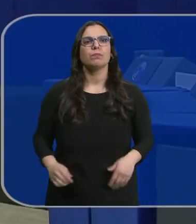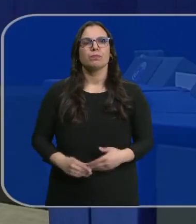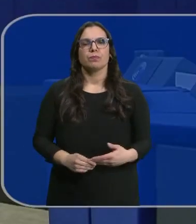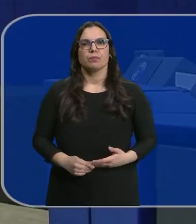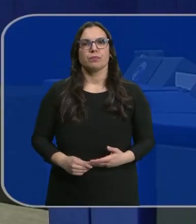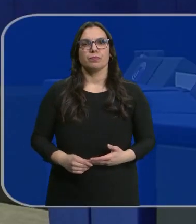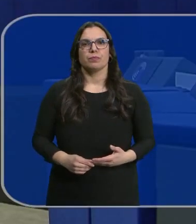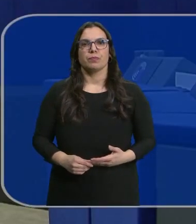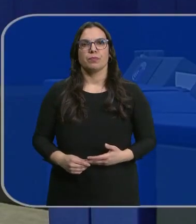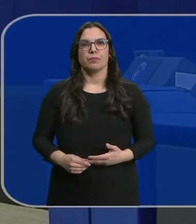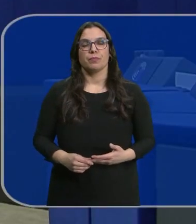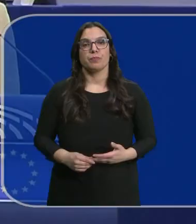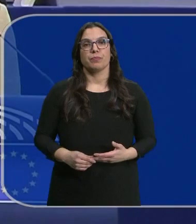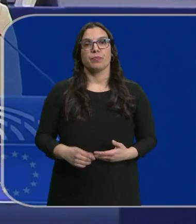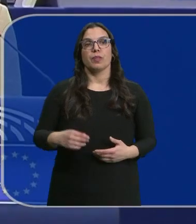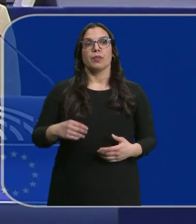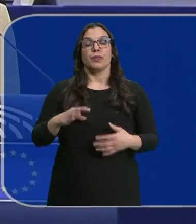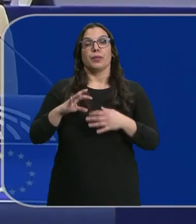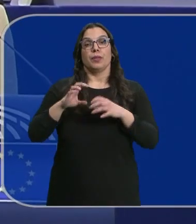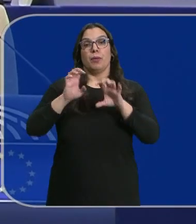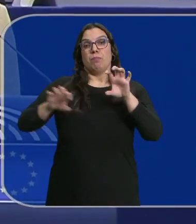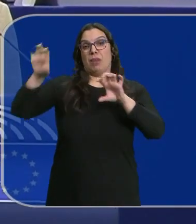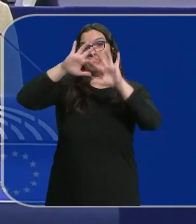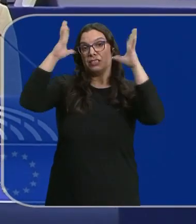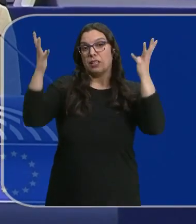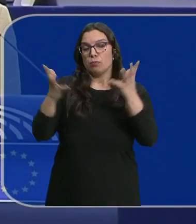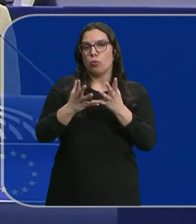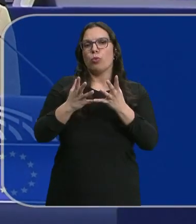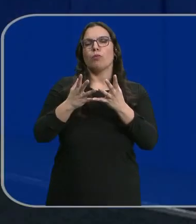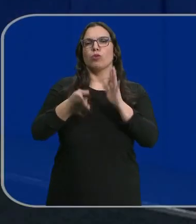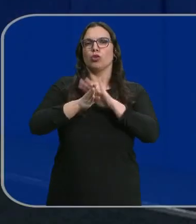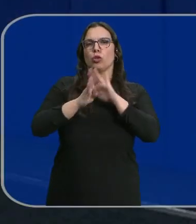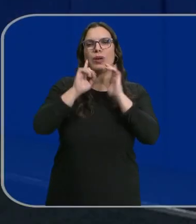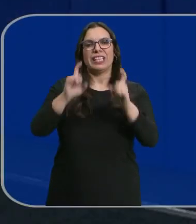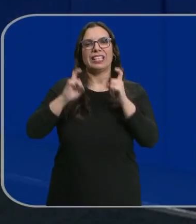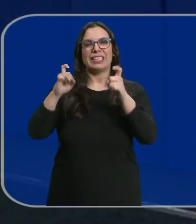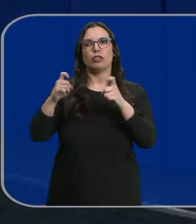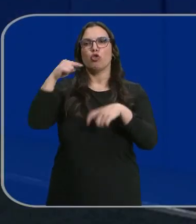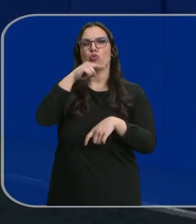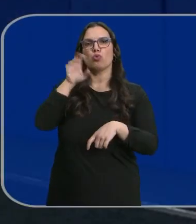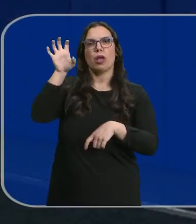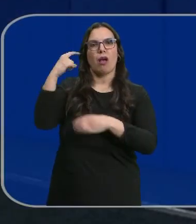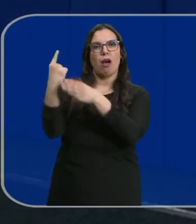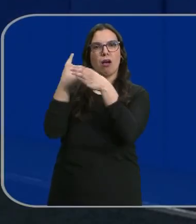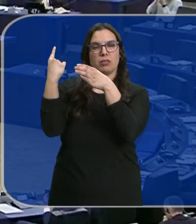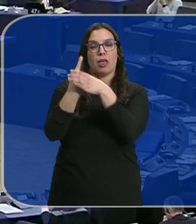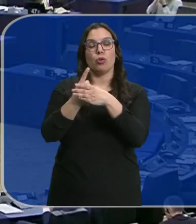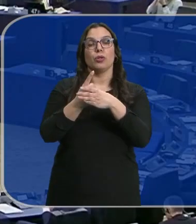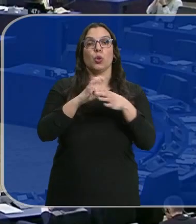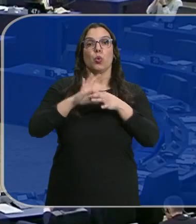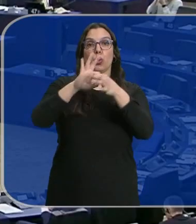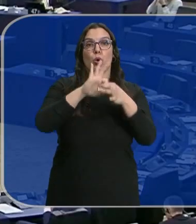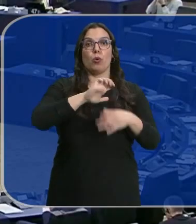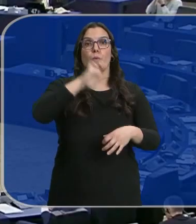Se siguen sucediendo los movimientos de la comunidad internacional para aislar a Rusia. La Comisión Europea está preparando nuevas sanciones económicas